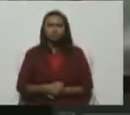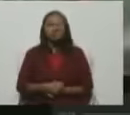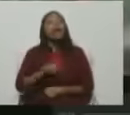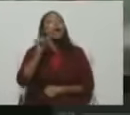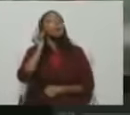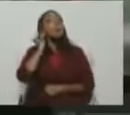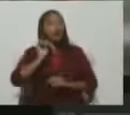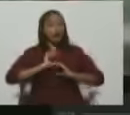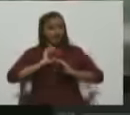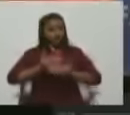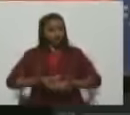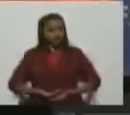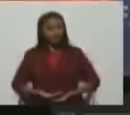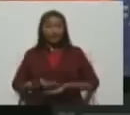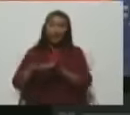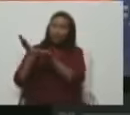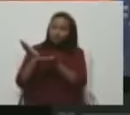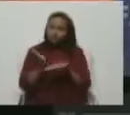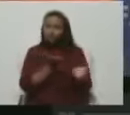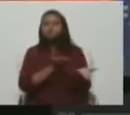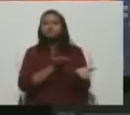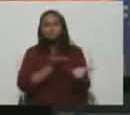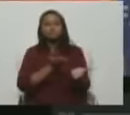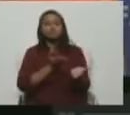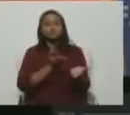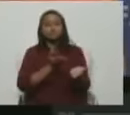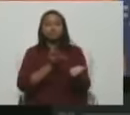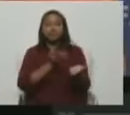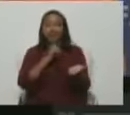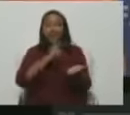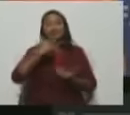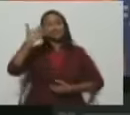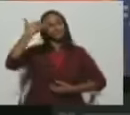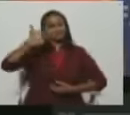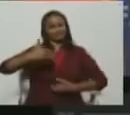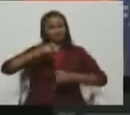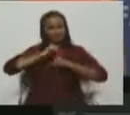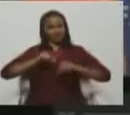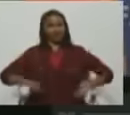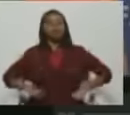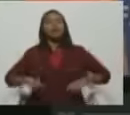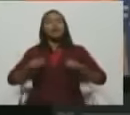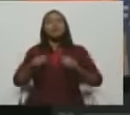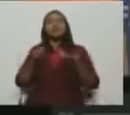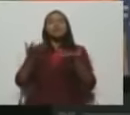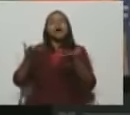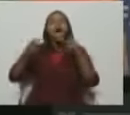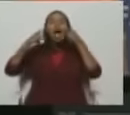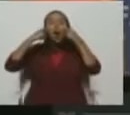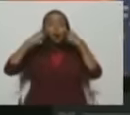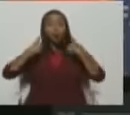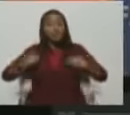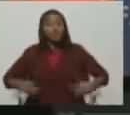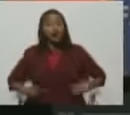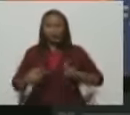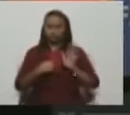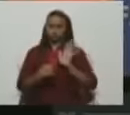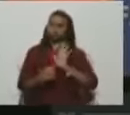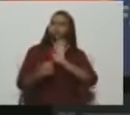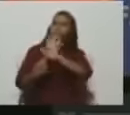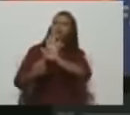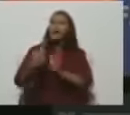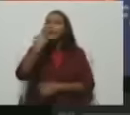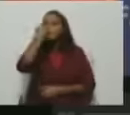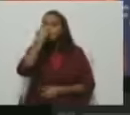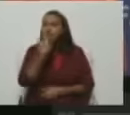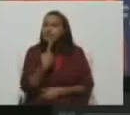mujeres embarazadas. Es la Fuerza Armada, su rostro humano, pues que va a estar allí presente cumpliendo la tarea